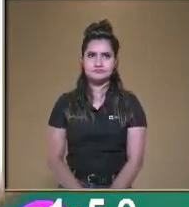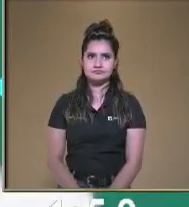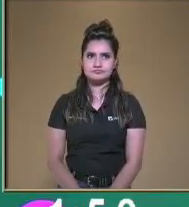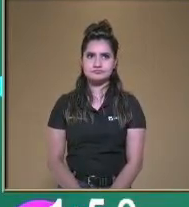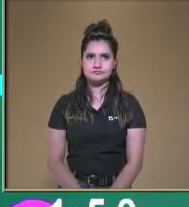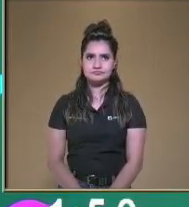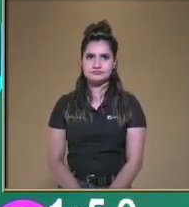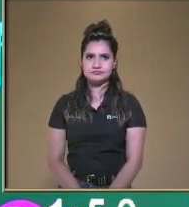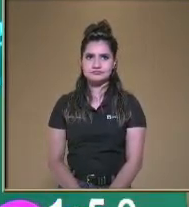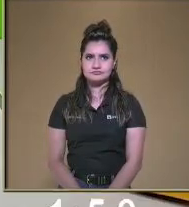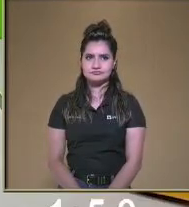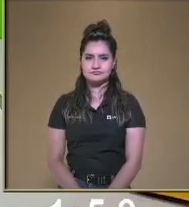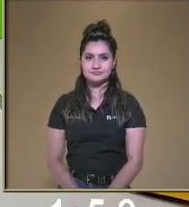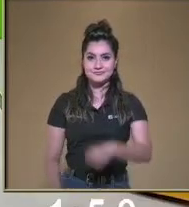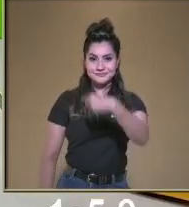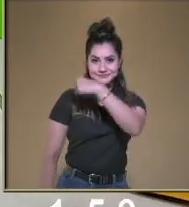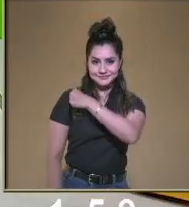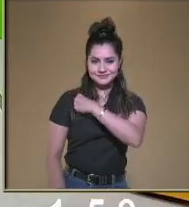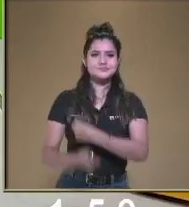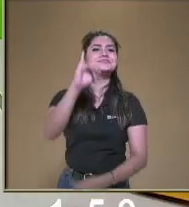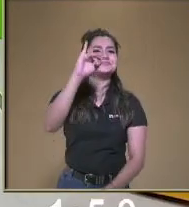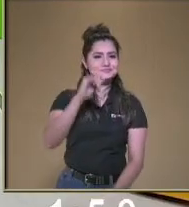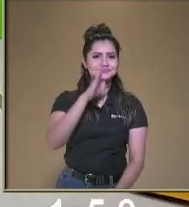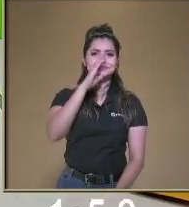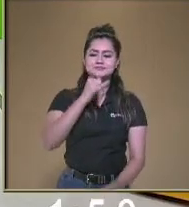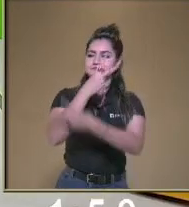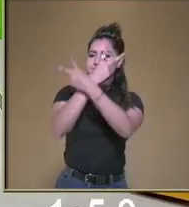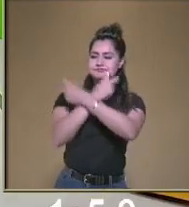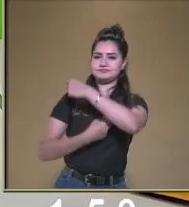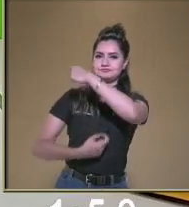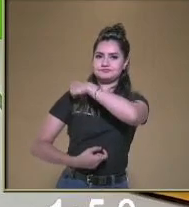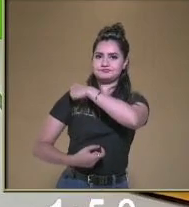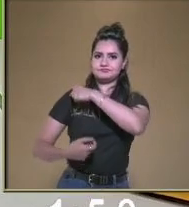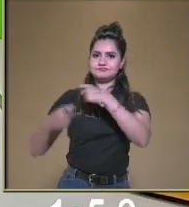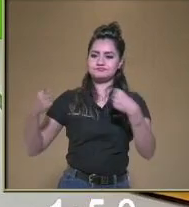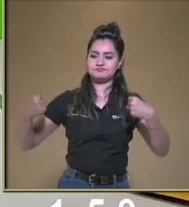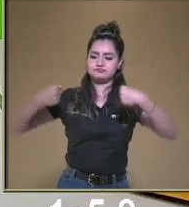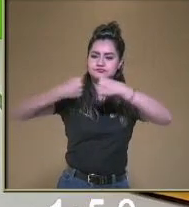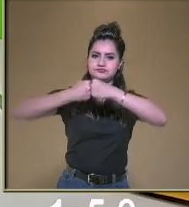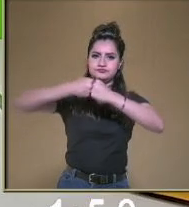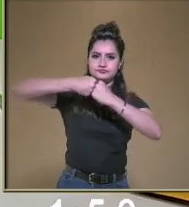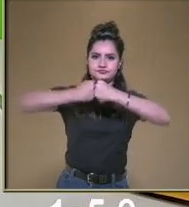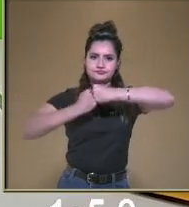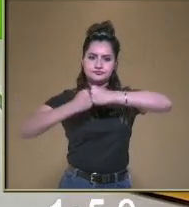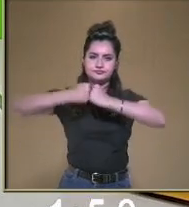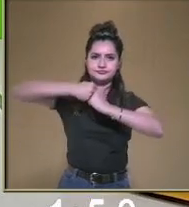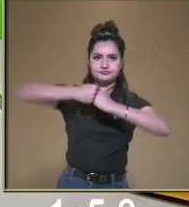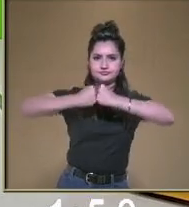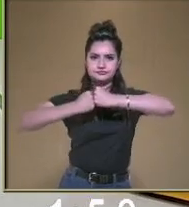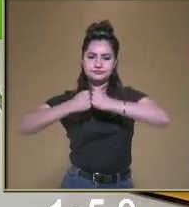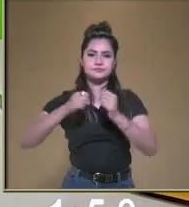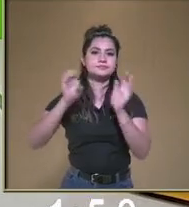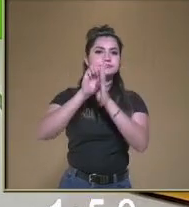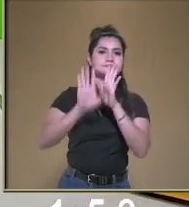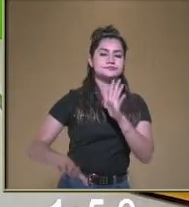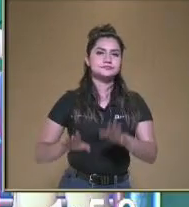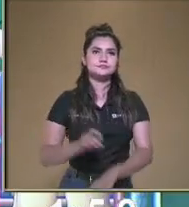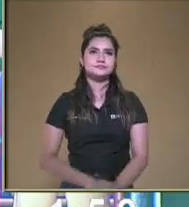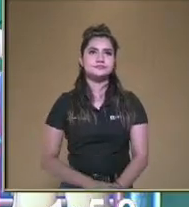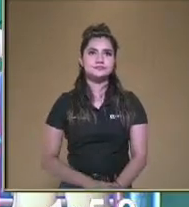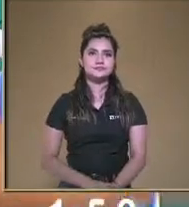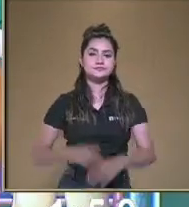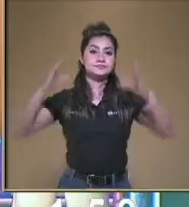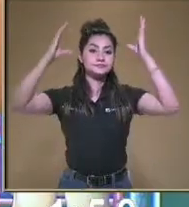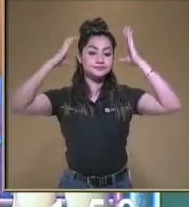¿Mi hombro? Exacto, eso puede ser una articulación. Todas las partes donde se une un hueso con otro hueso. Como por ejemplo, vamos de arriba de nuestro cuerpo